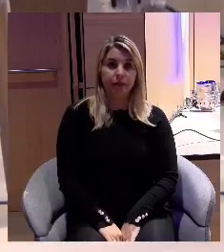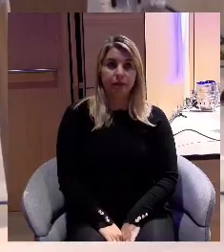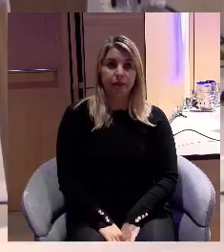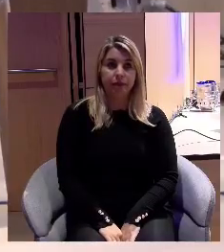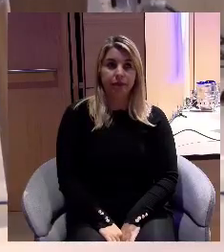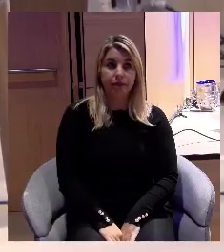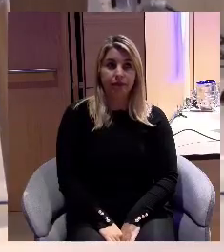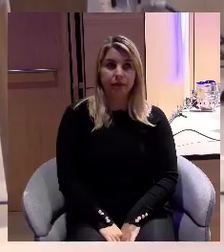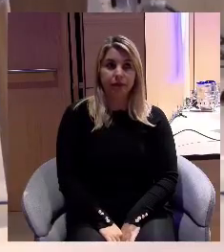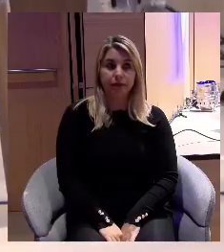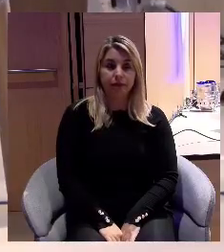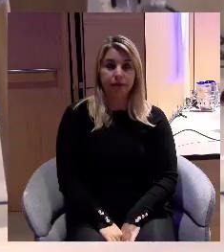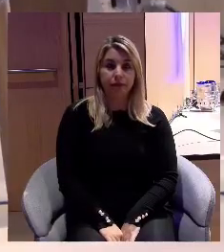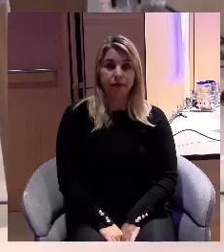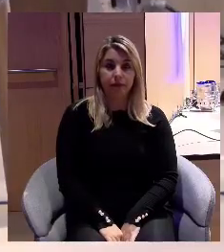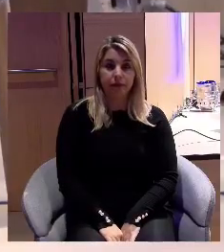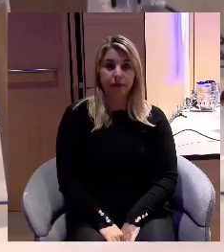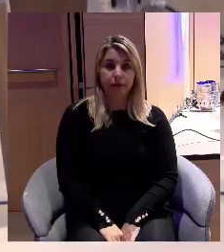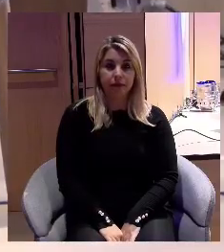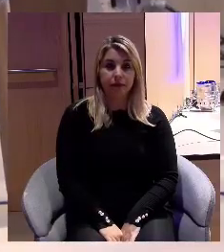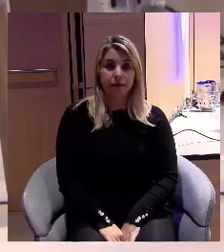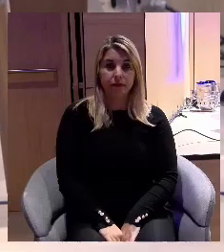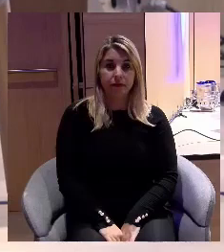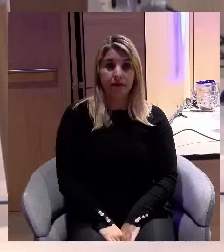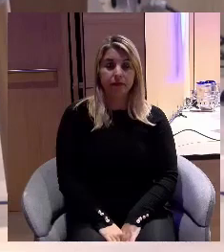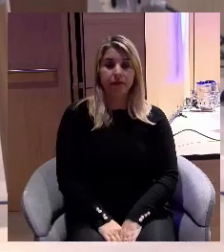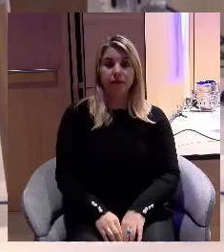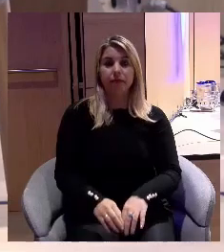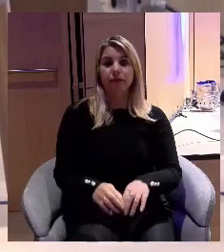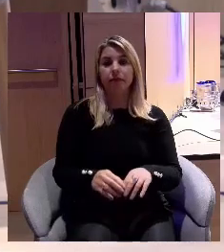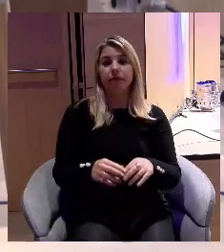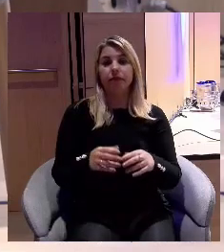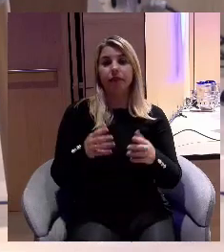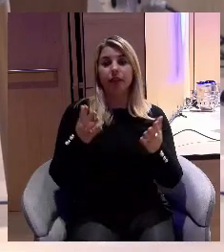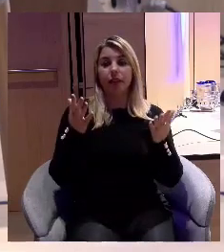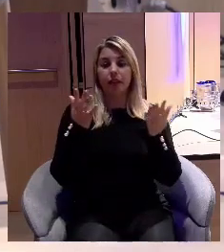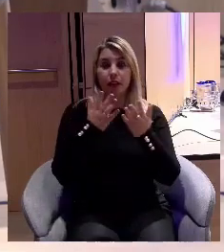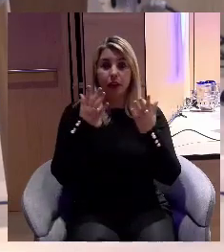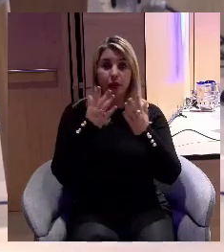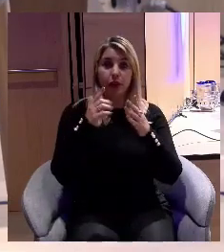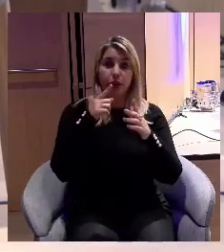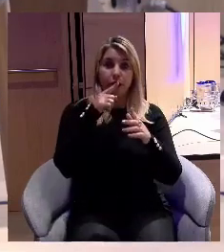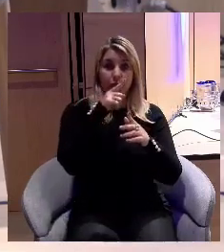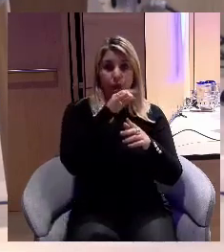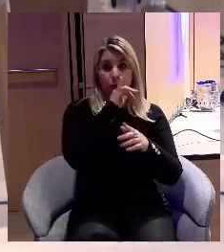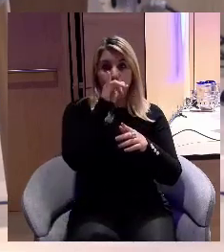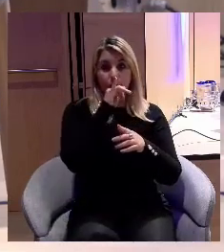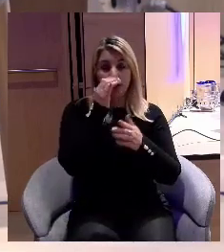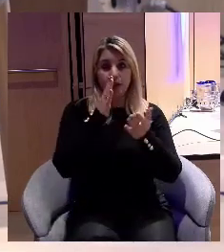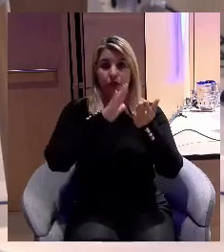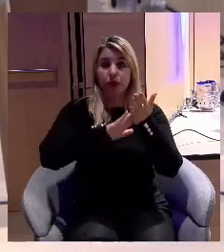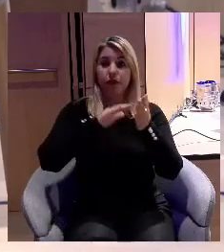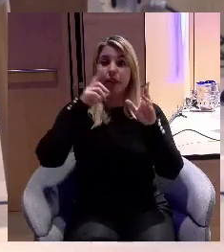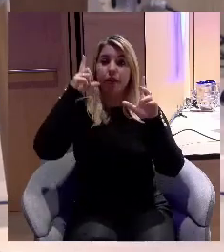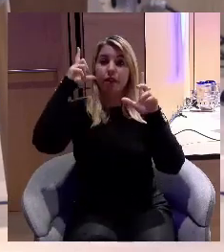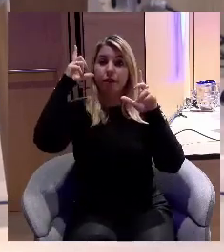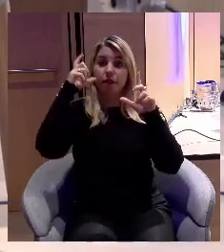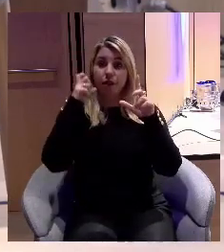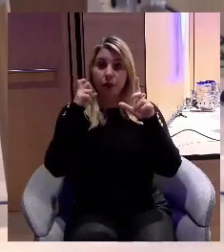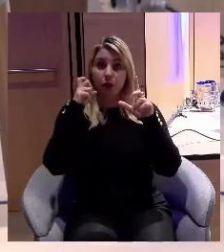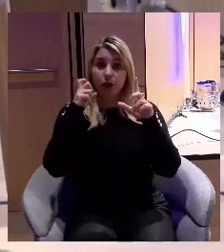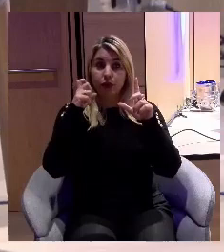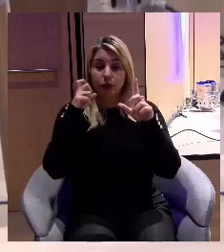Bueno, gracias Isa. Ahora que hablabas de las fotos de los candidatos, me acordé de unas que